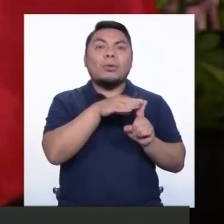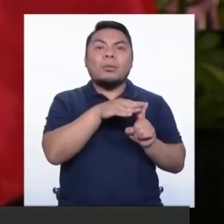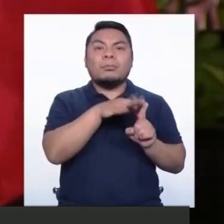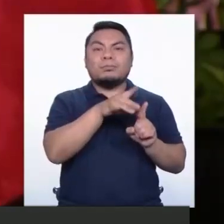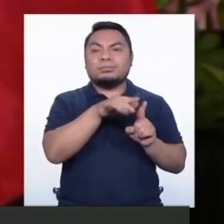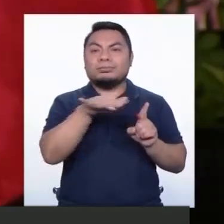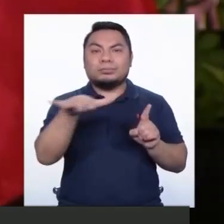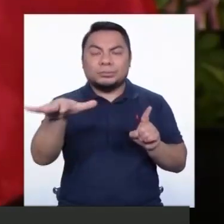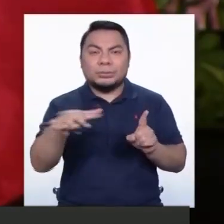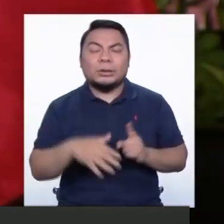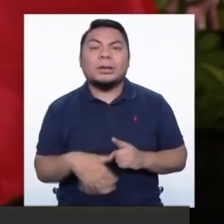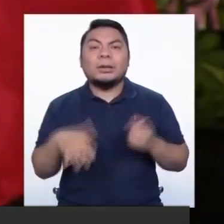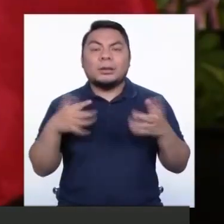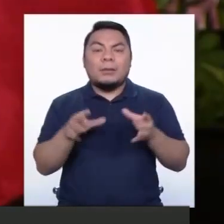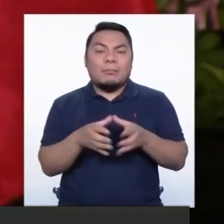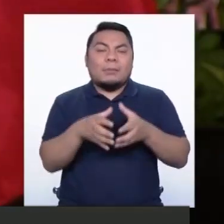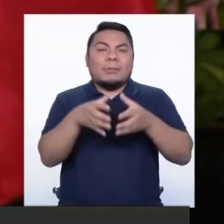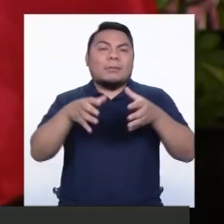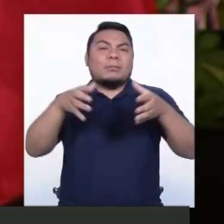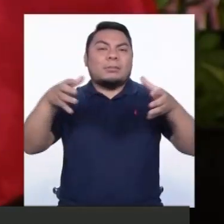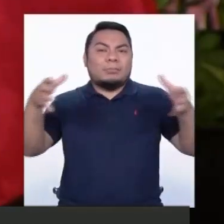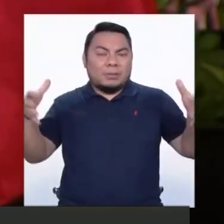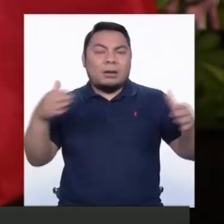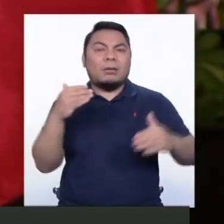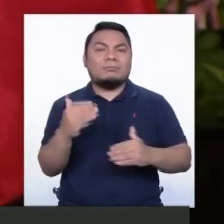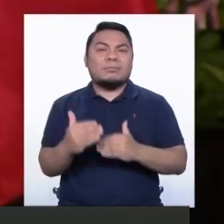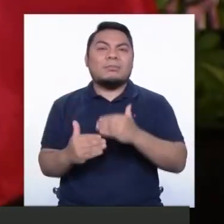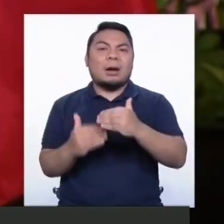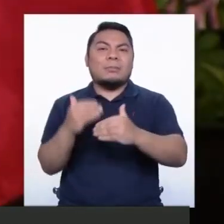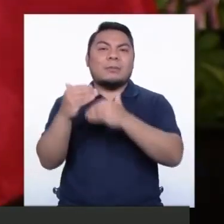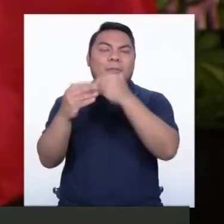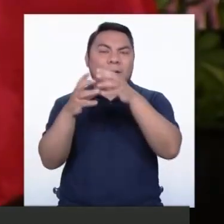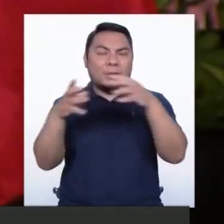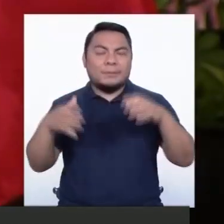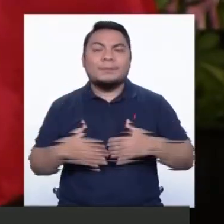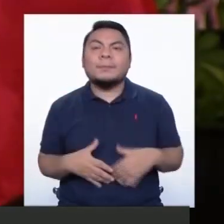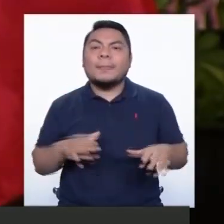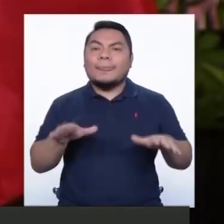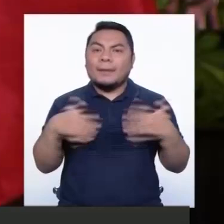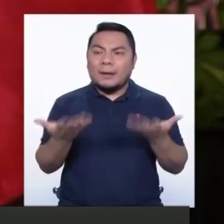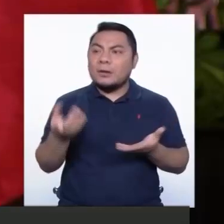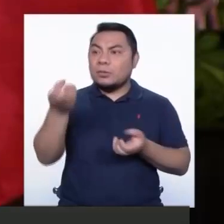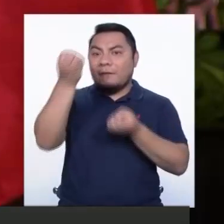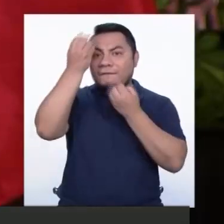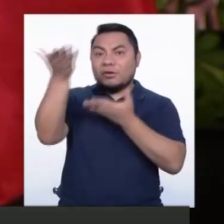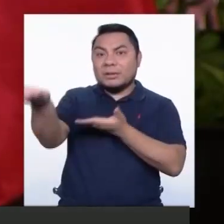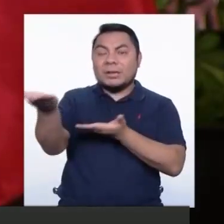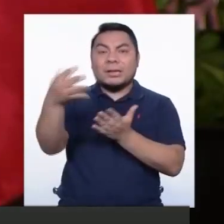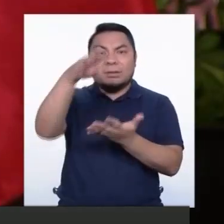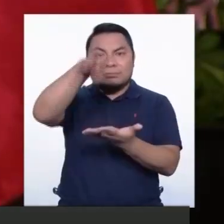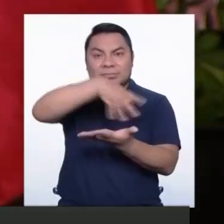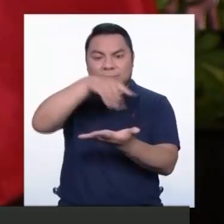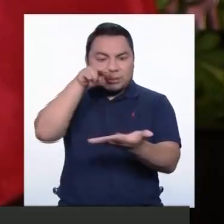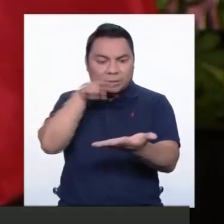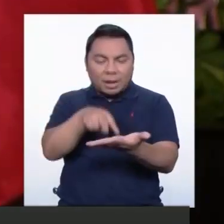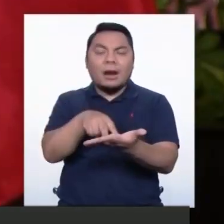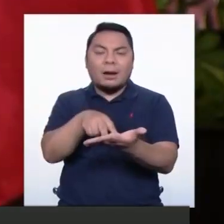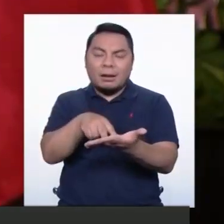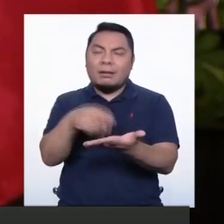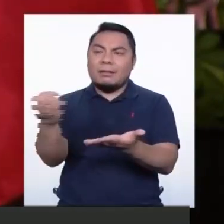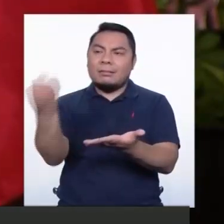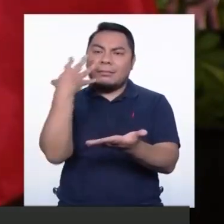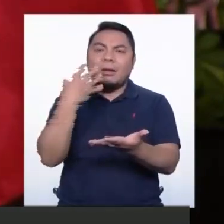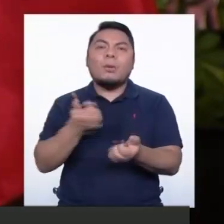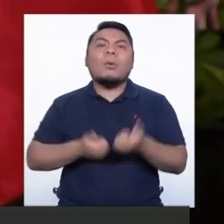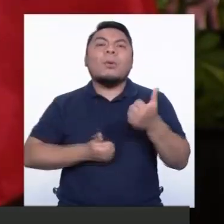Ahora ha ido aumentando de manera gradual y progresiva y tenemos una serie de indicadores que nos muestran cuál